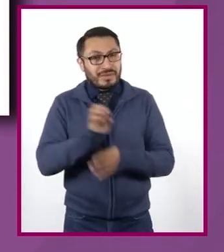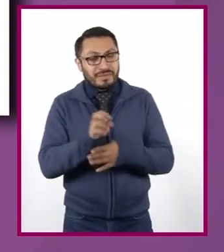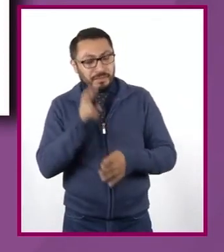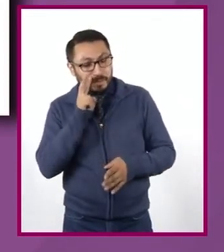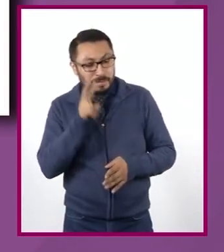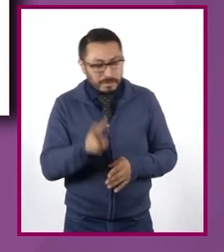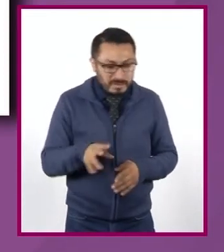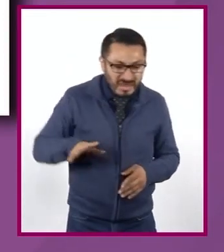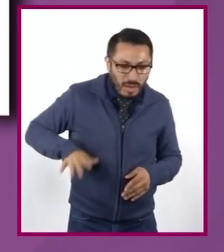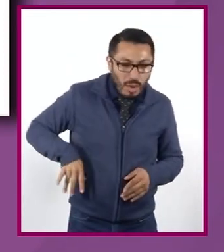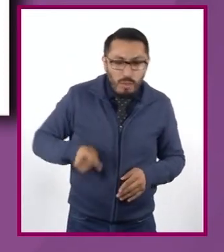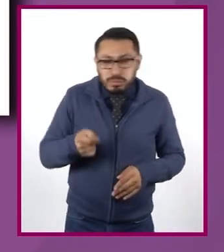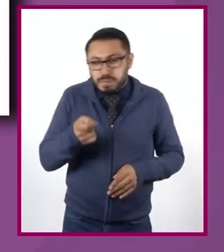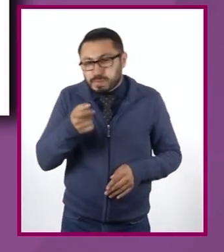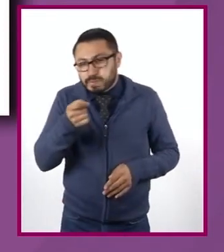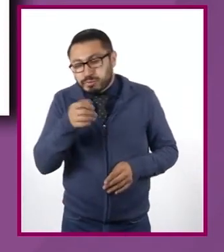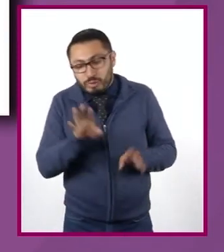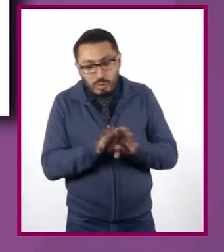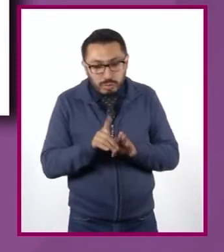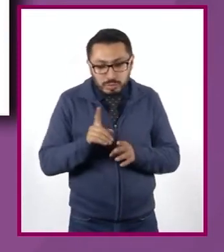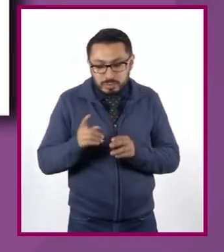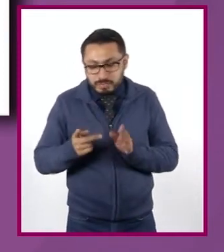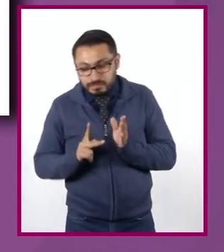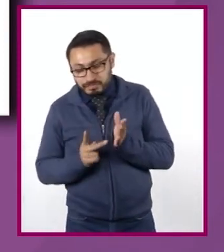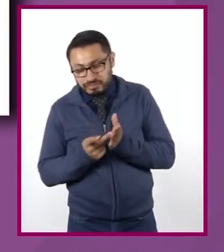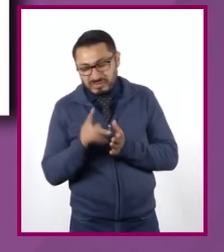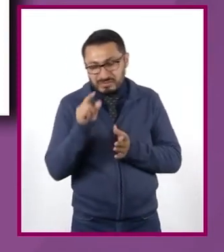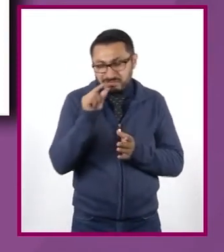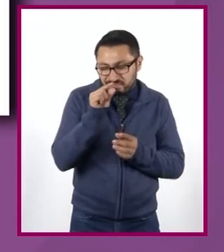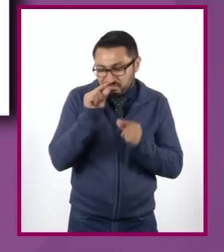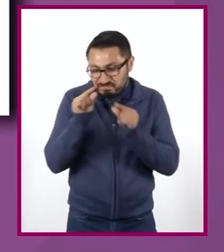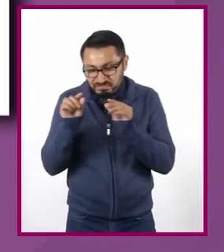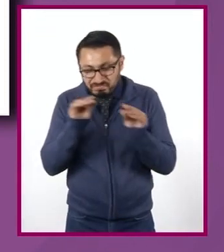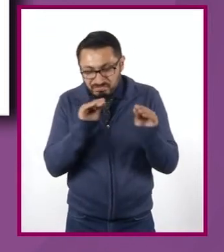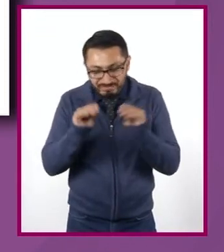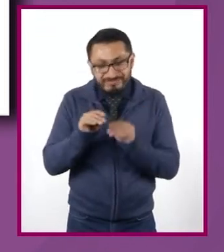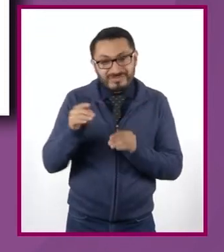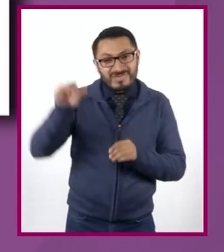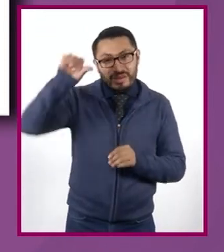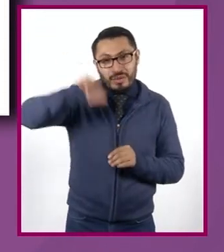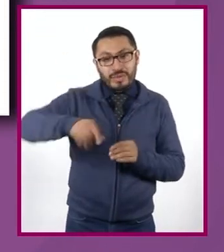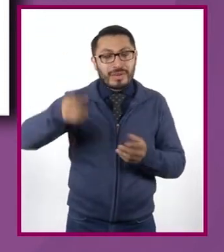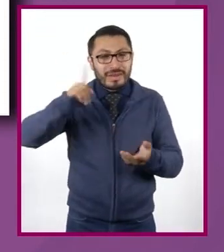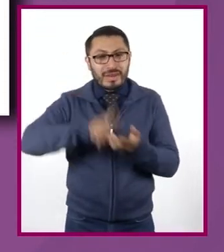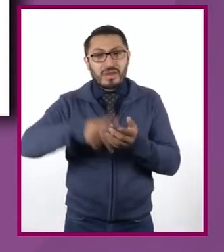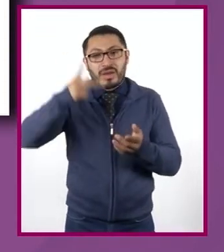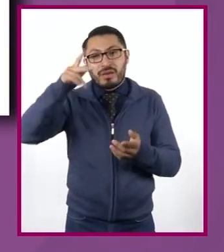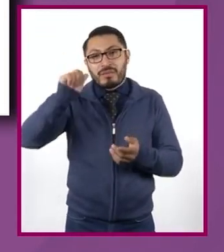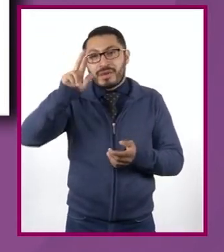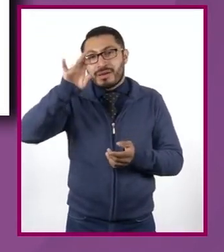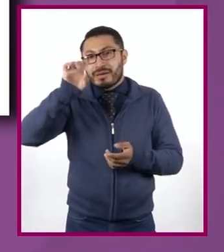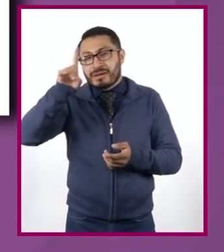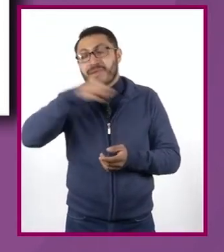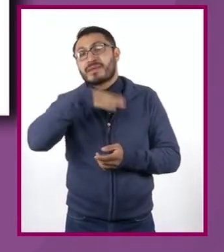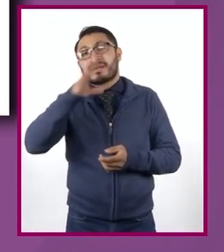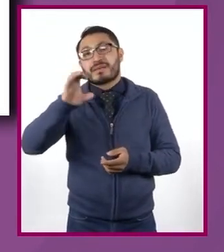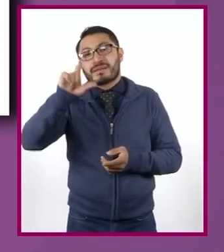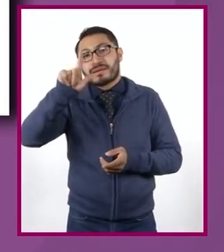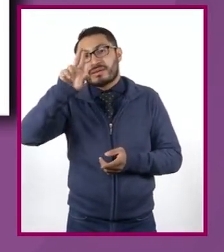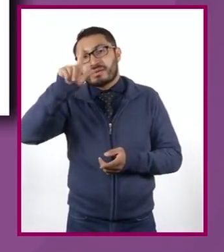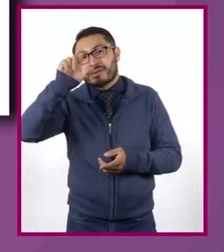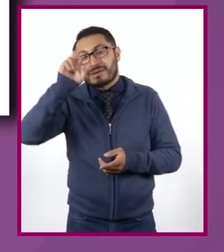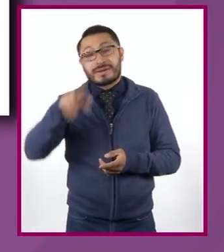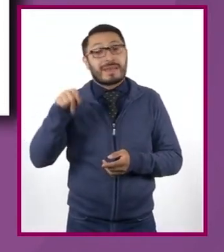eran apenas unas celditas que corresponden a lo que ahora sabemos es la pared celular. En ese momento él no lo